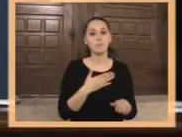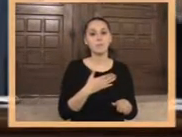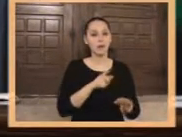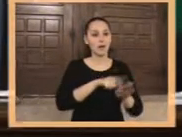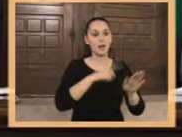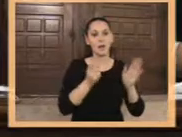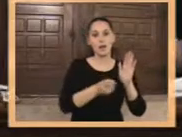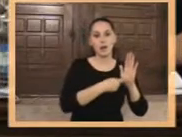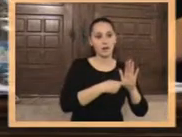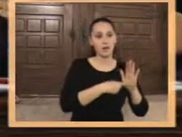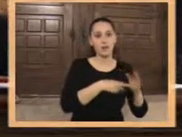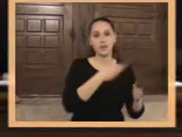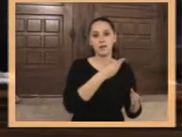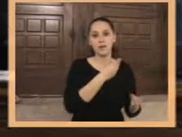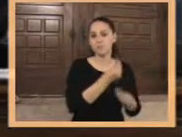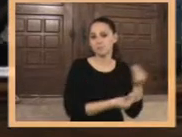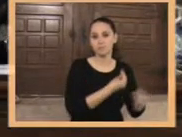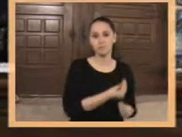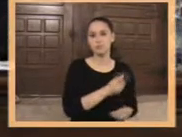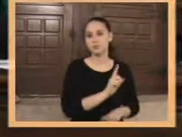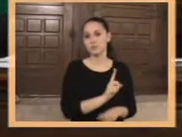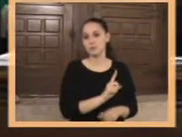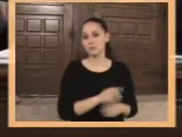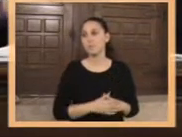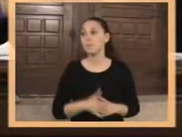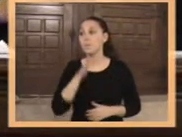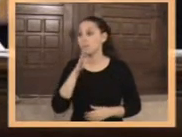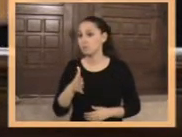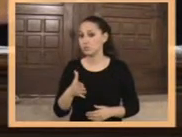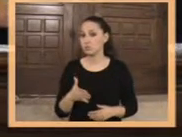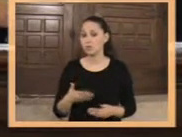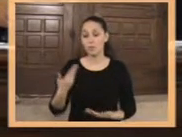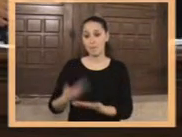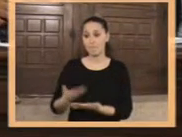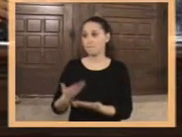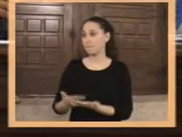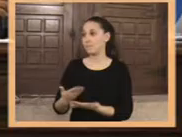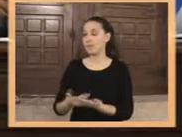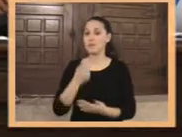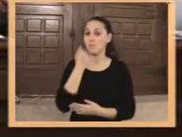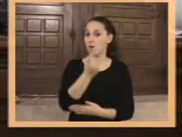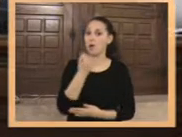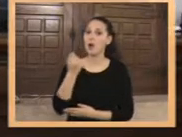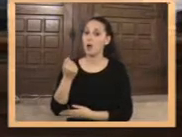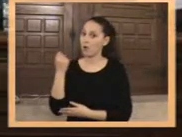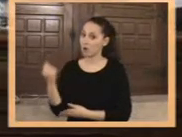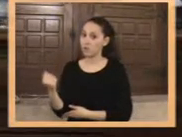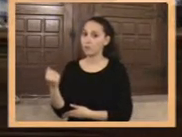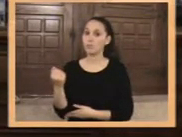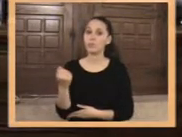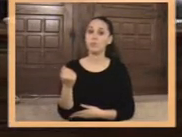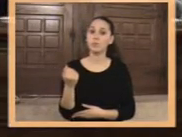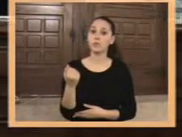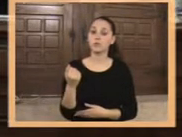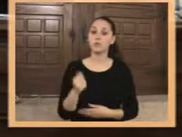del Pleno. Por último, vamos a solicitar, lógicamente, apoyo, y así nos lo van a dar la FEMPEX y la FEMP,